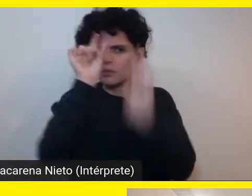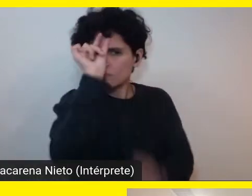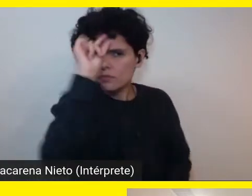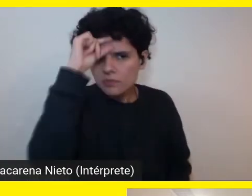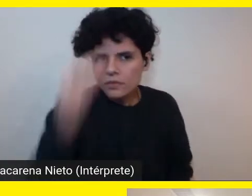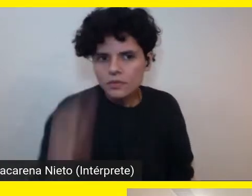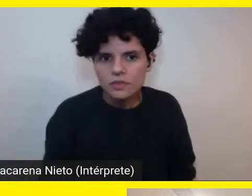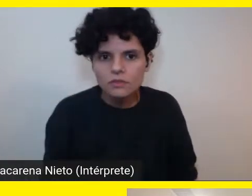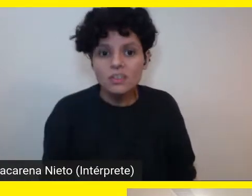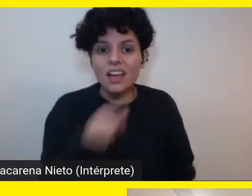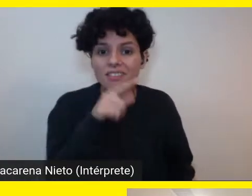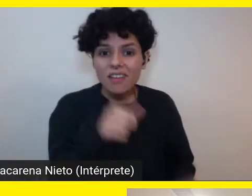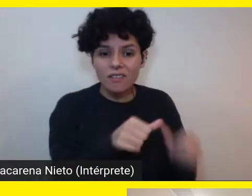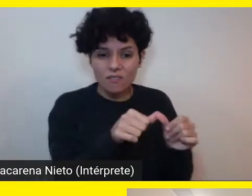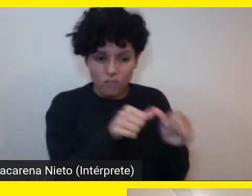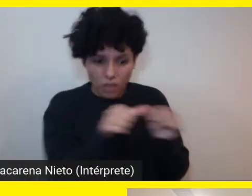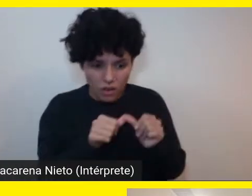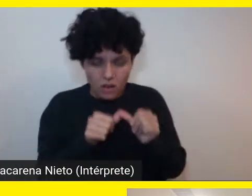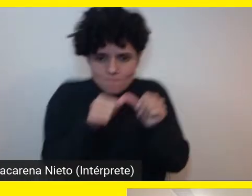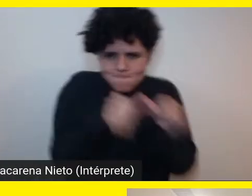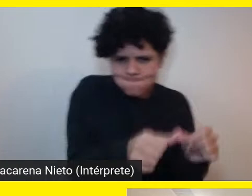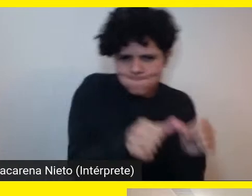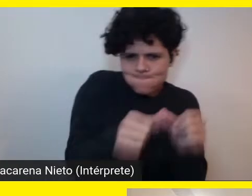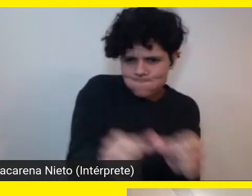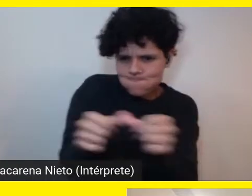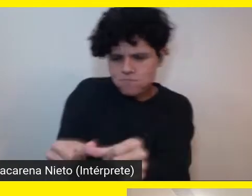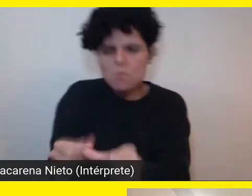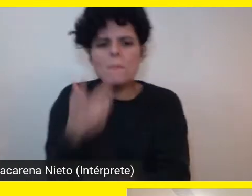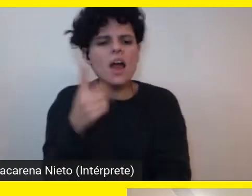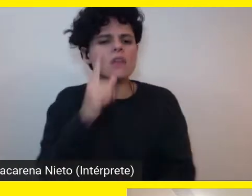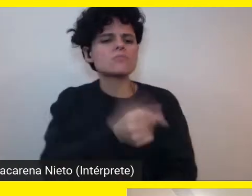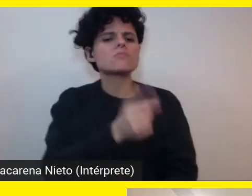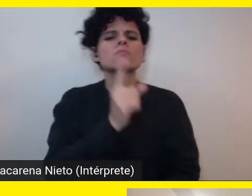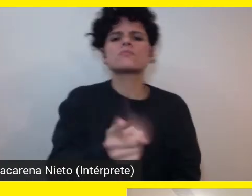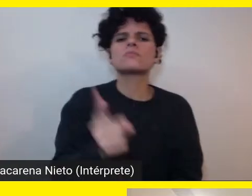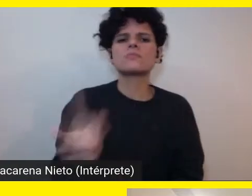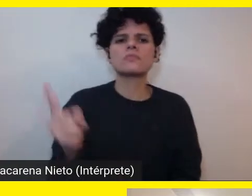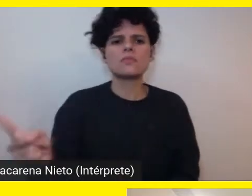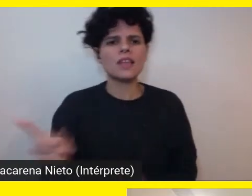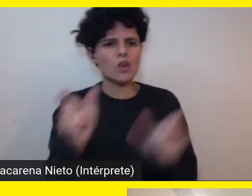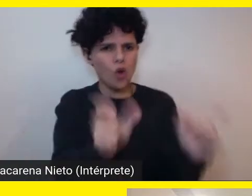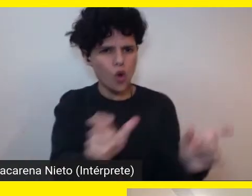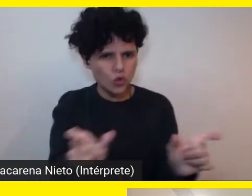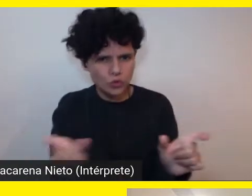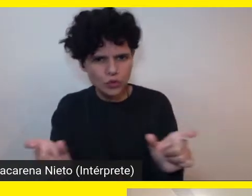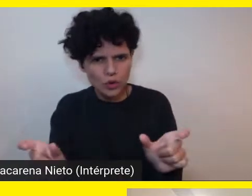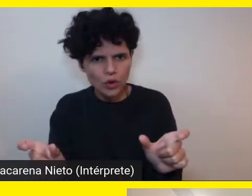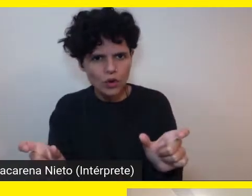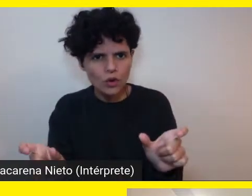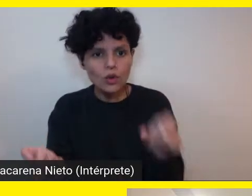social, además tiene todo que ver con